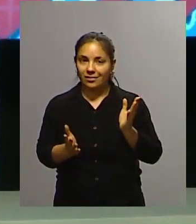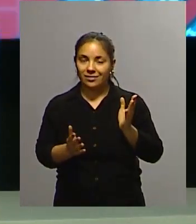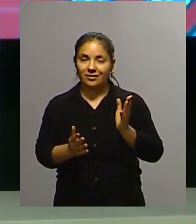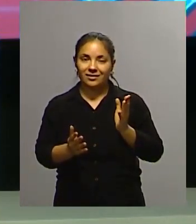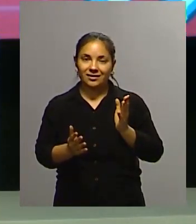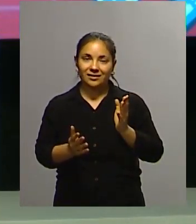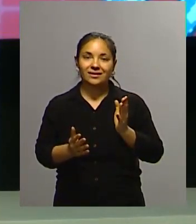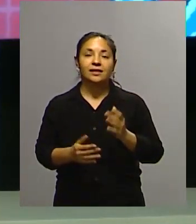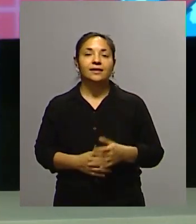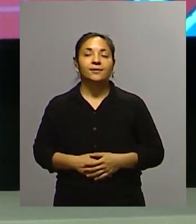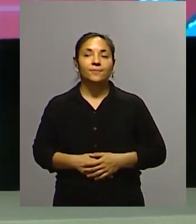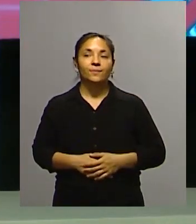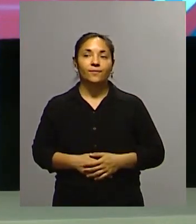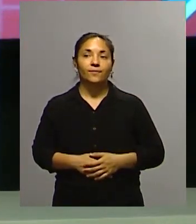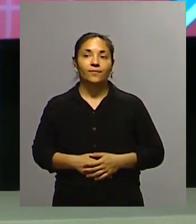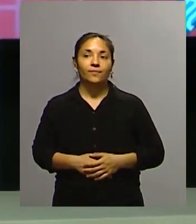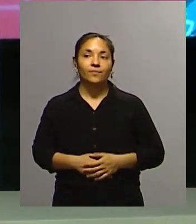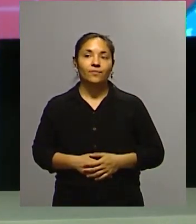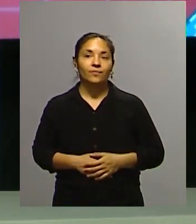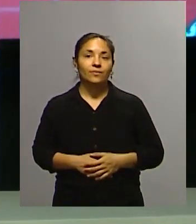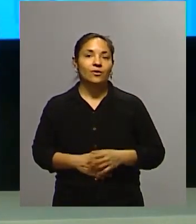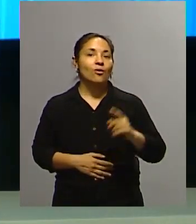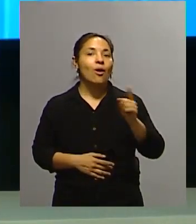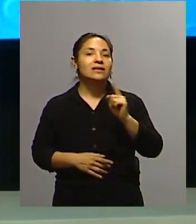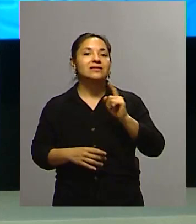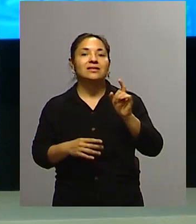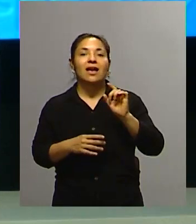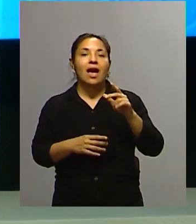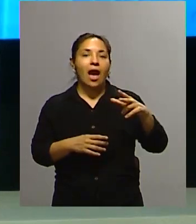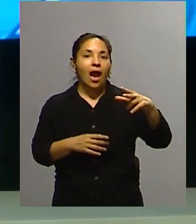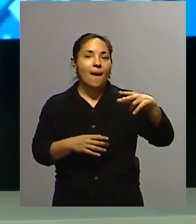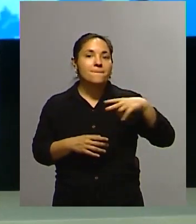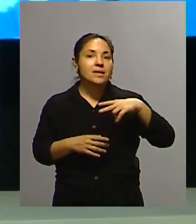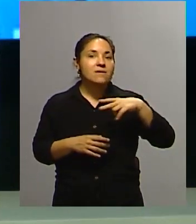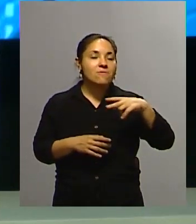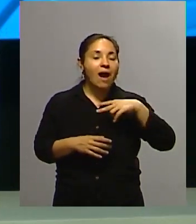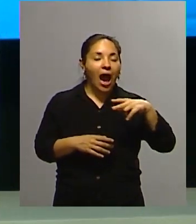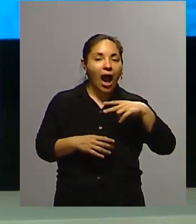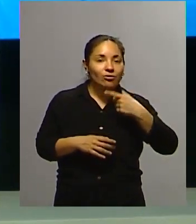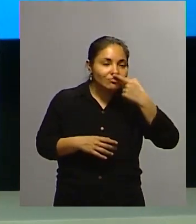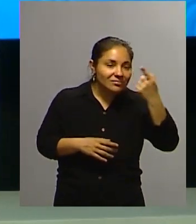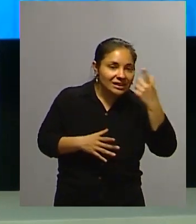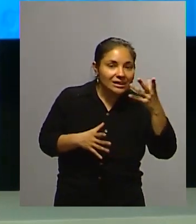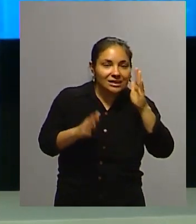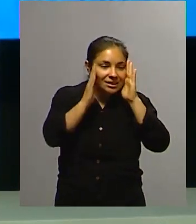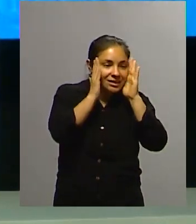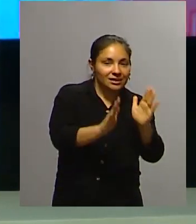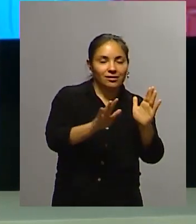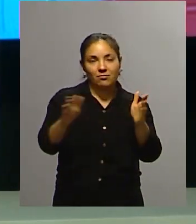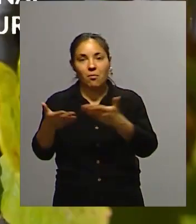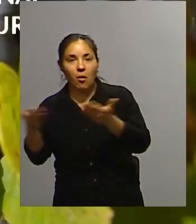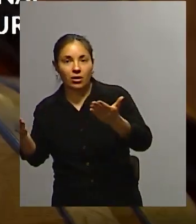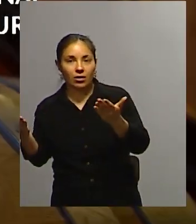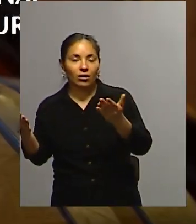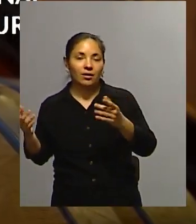pretender todo el interés privado sobre el público, pero tampoco podés imponer todo el